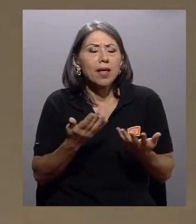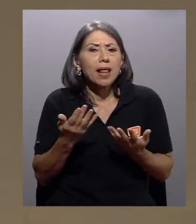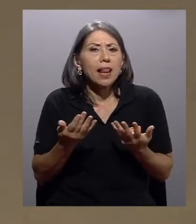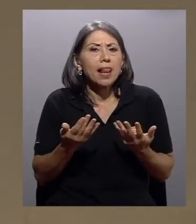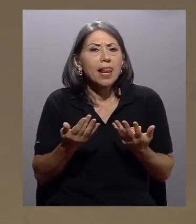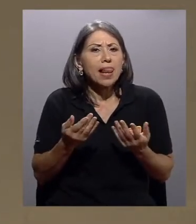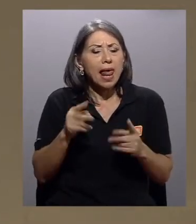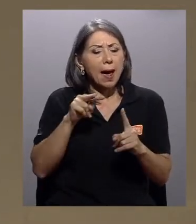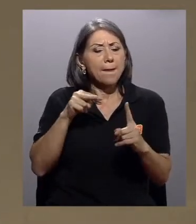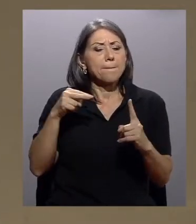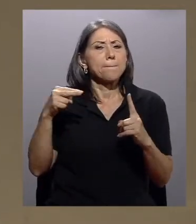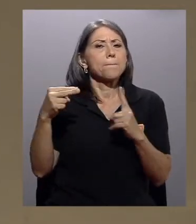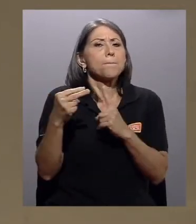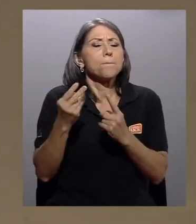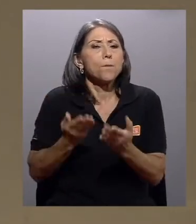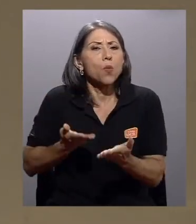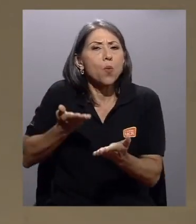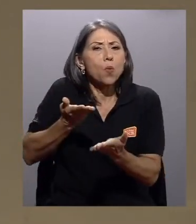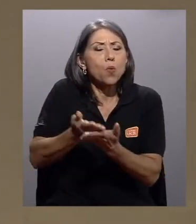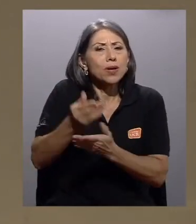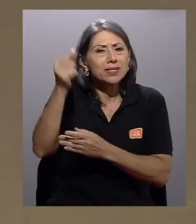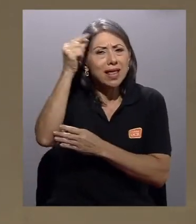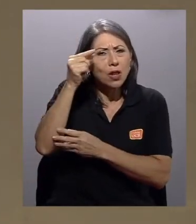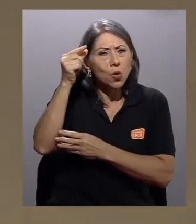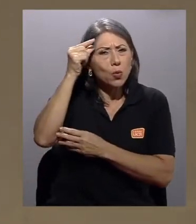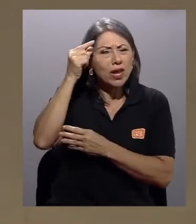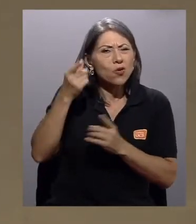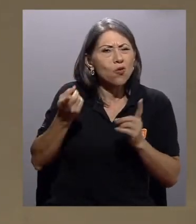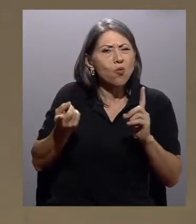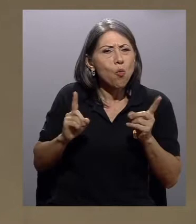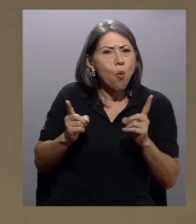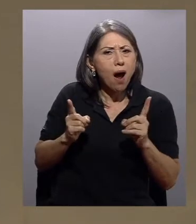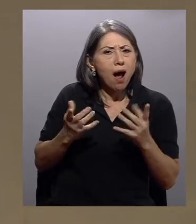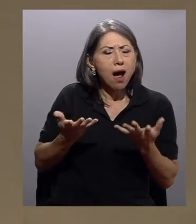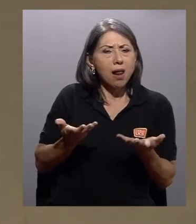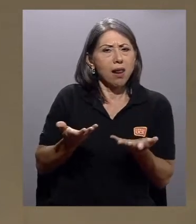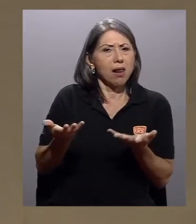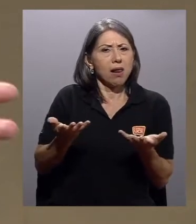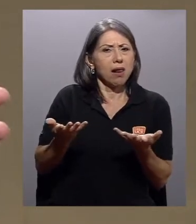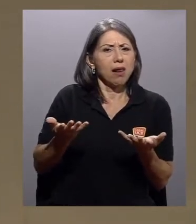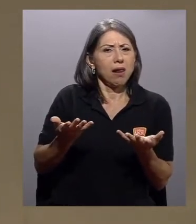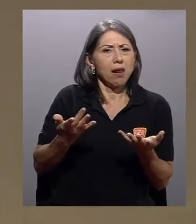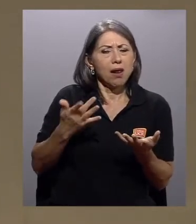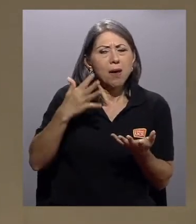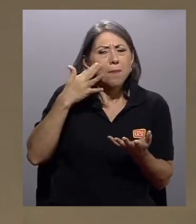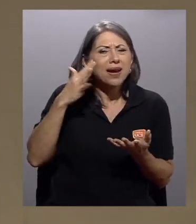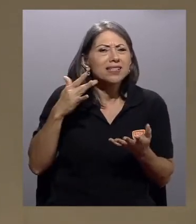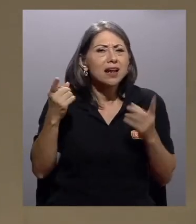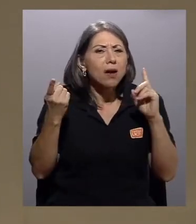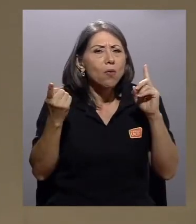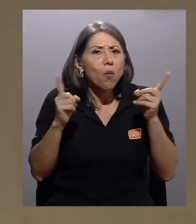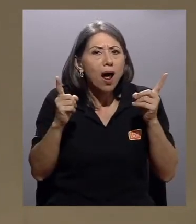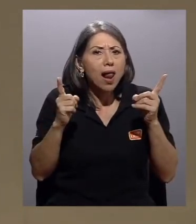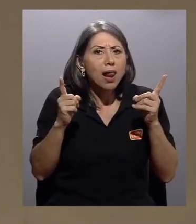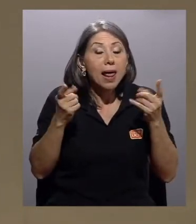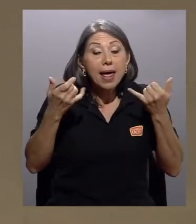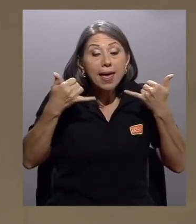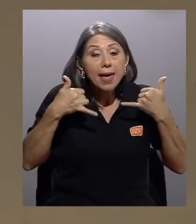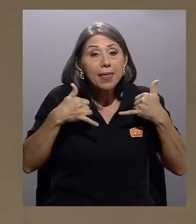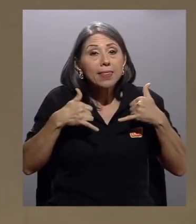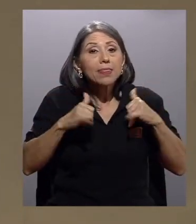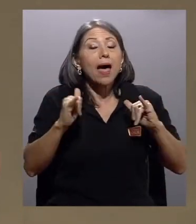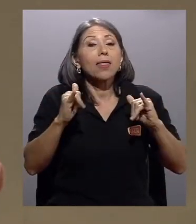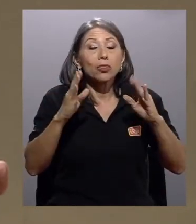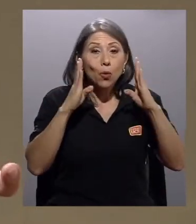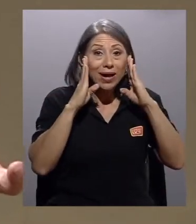la postura y la propuesta del gobierno en tanto la gestión, no solo la gestión de la